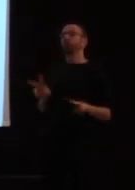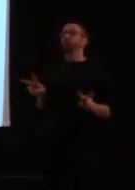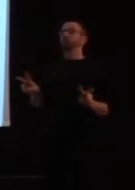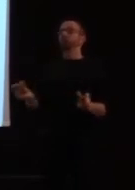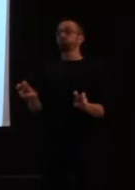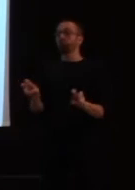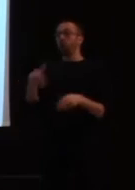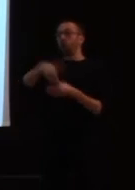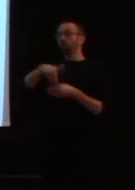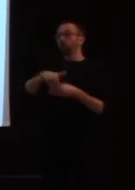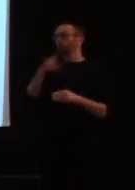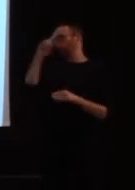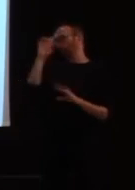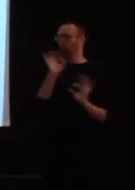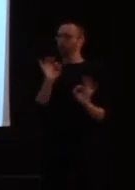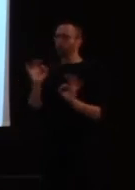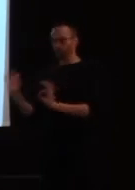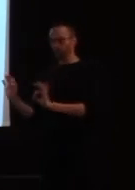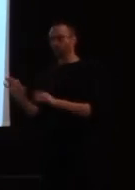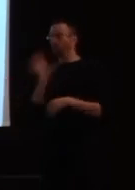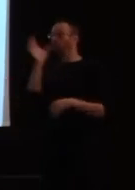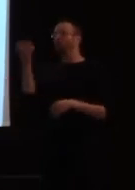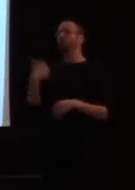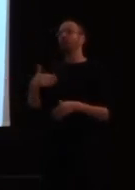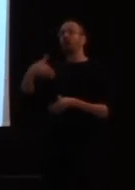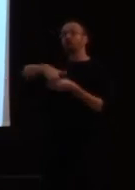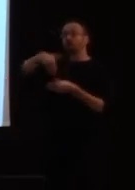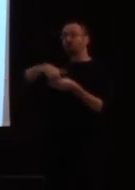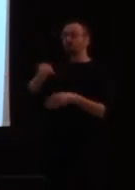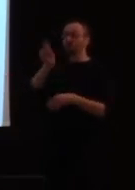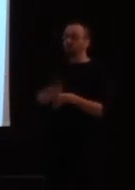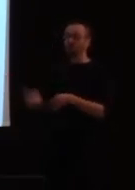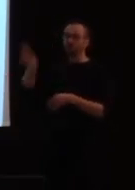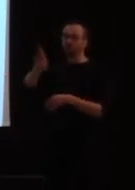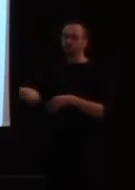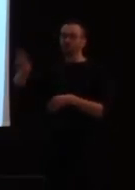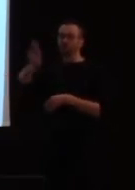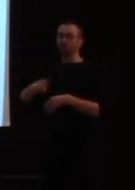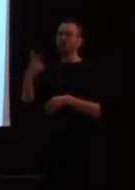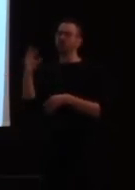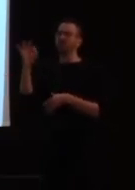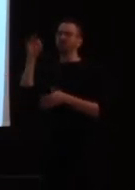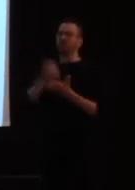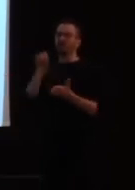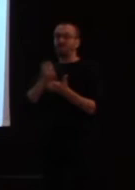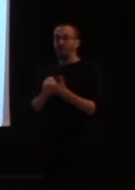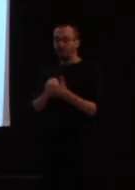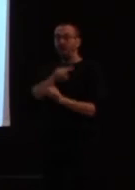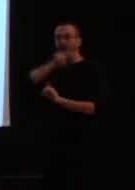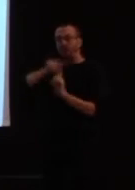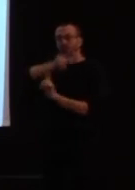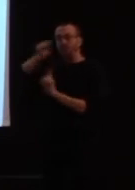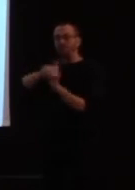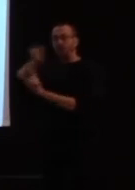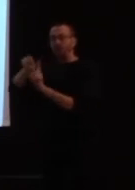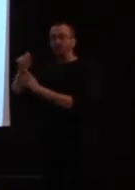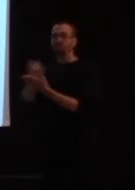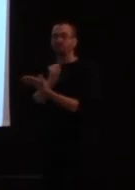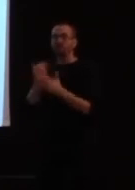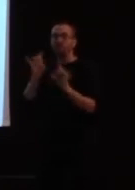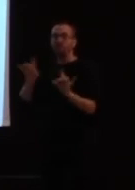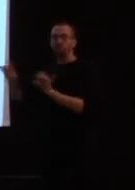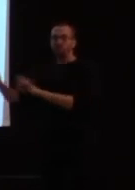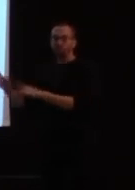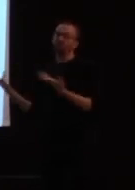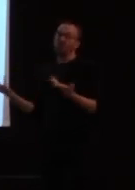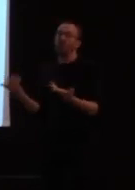más juntos, pero cuando un contenido lo hemos explicado 20 veces, nos lo sabemos y eso nos da mayor